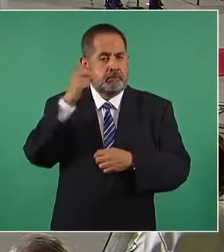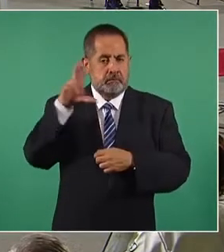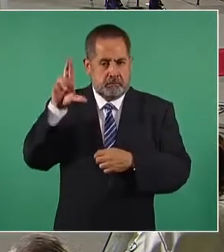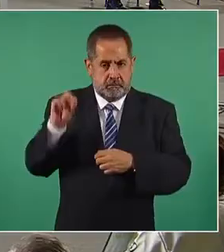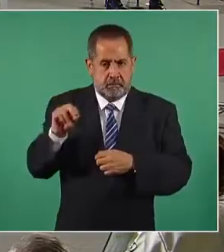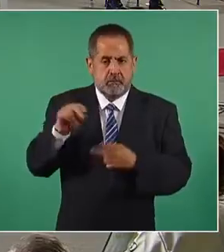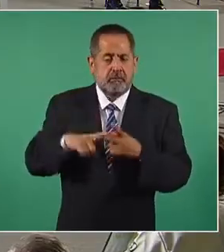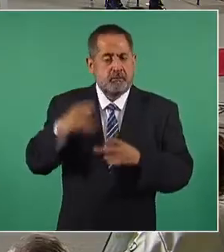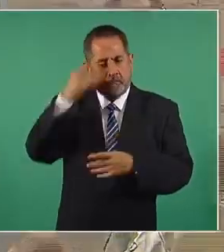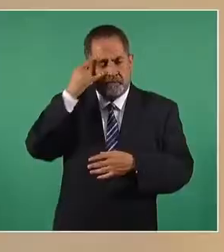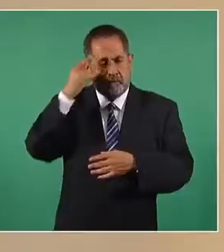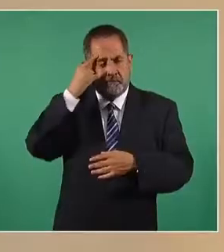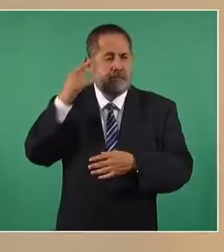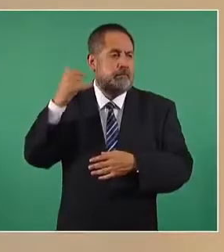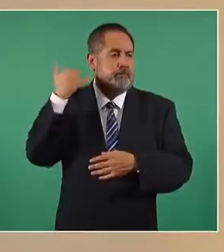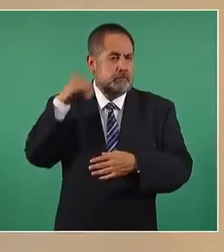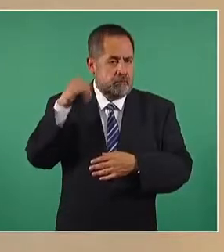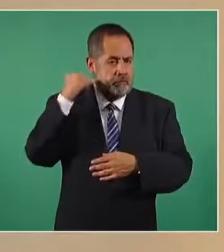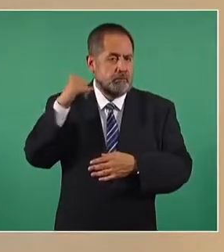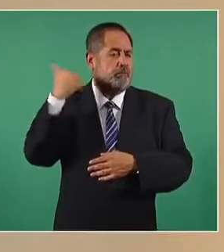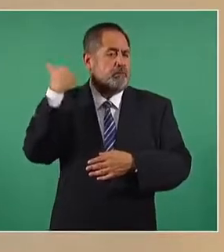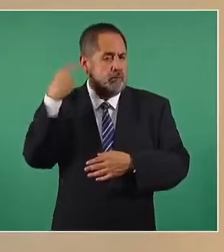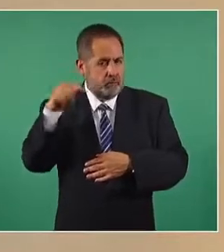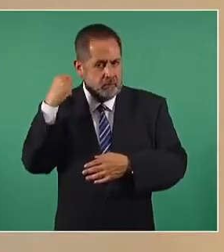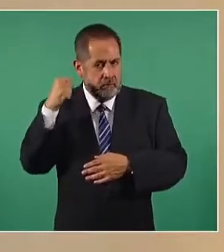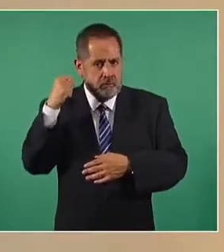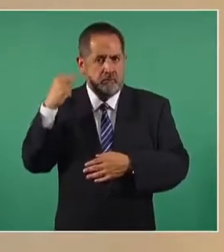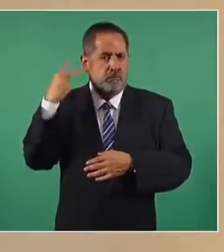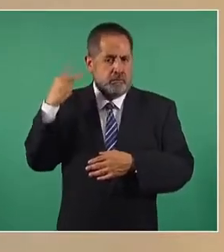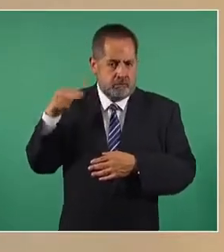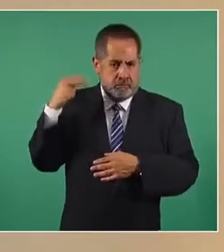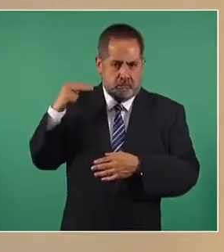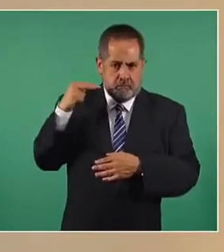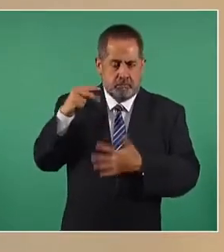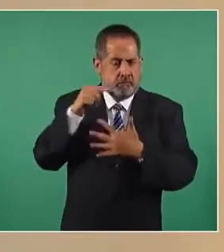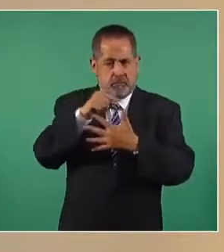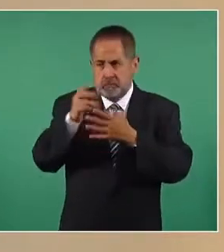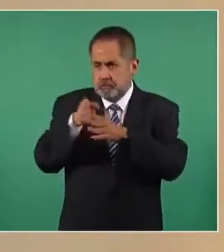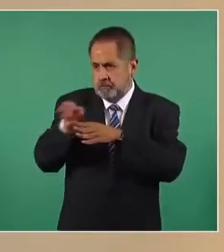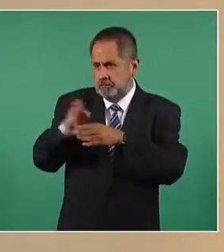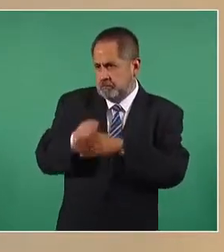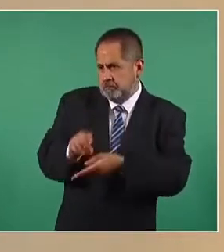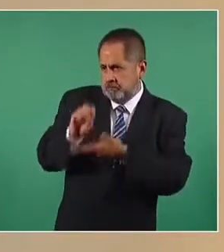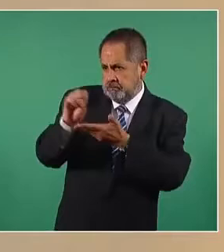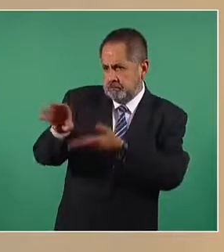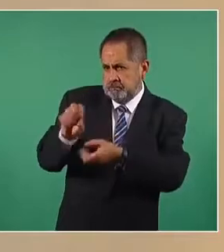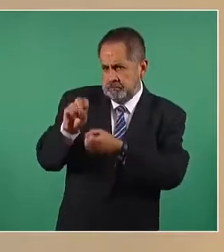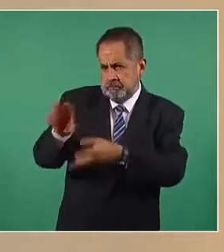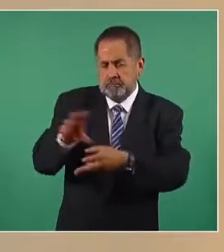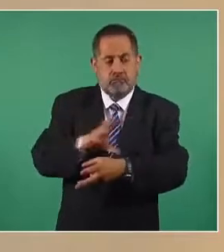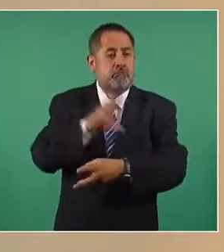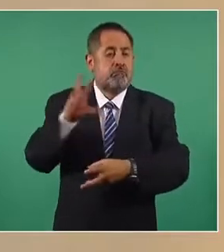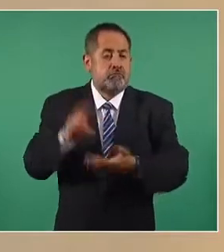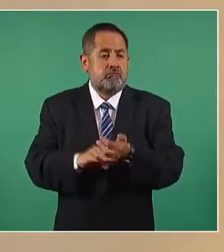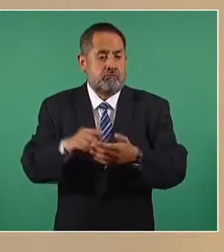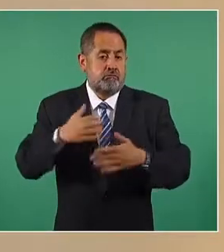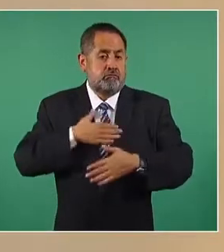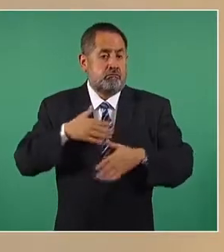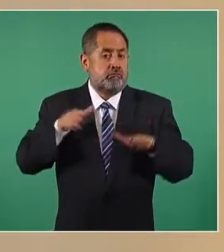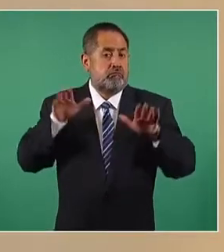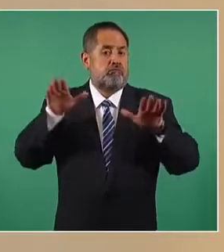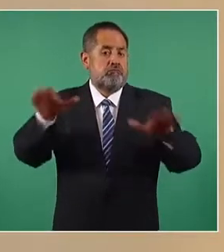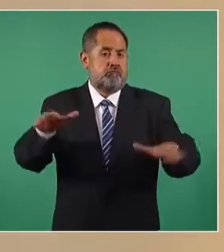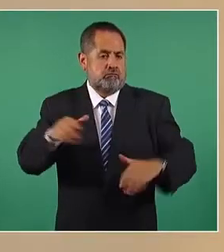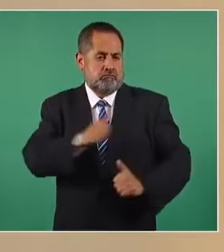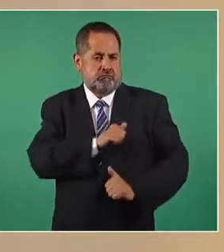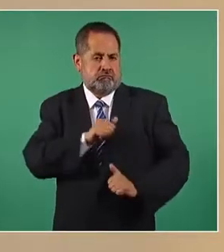Campeche, Yucatán, Tabasco y Veracruz. Todas estas rutas fueron cubiertas por aeronaves de la Fuerza Aérea,